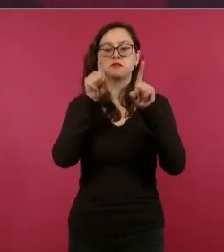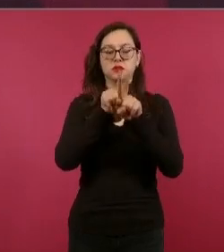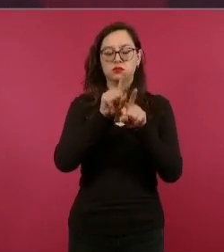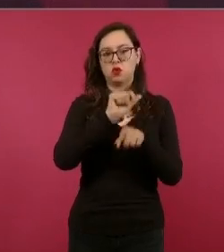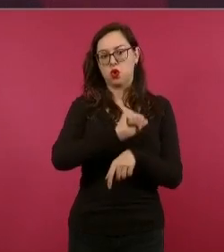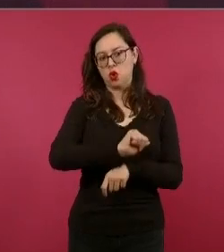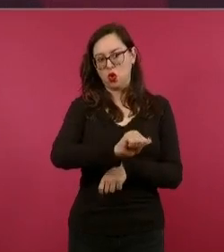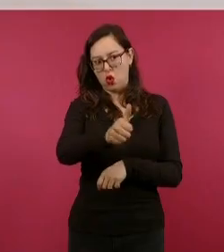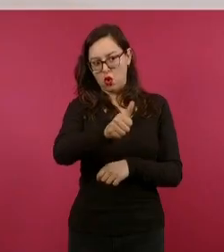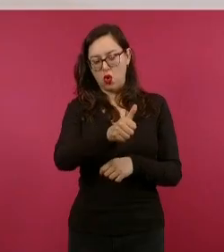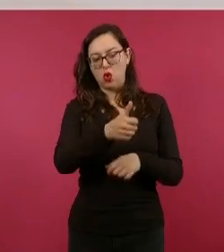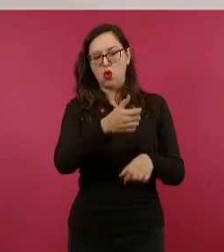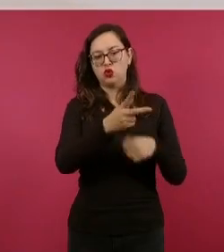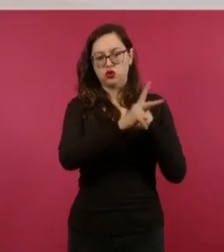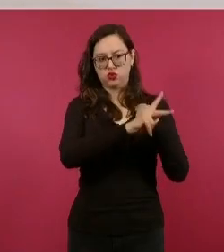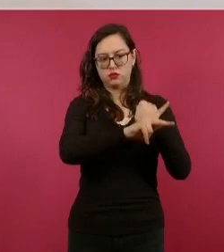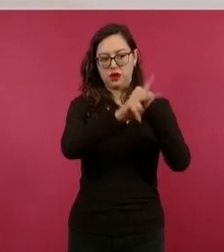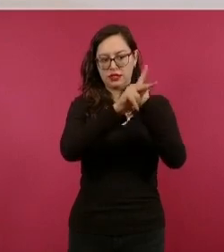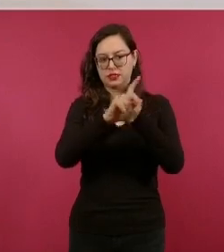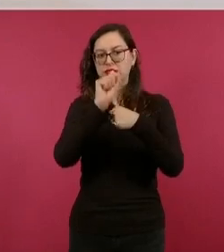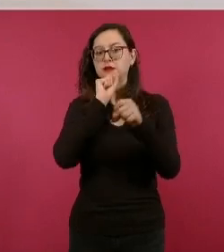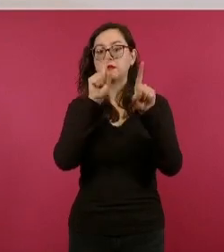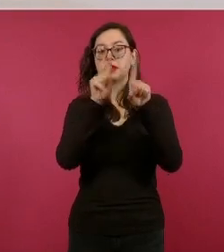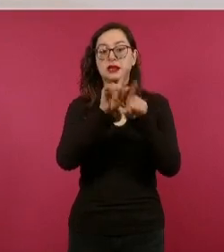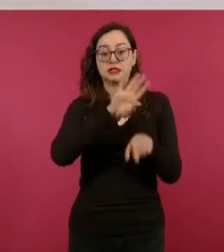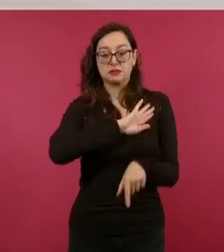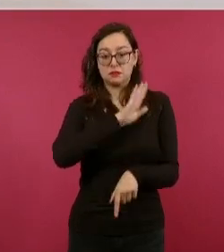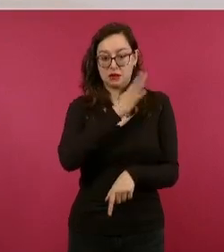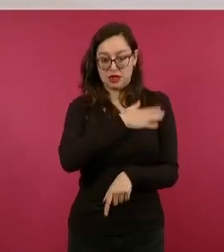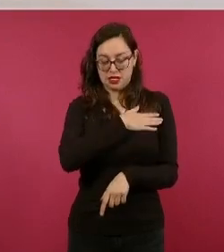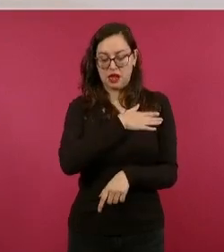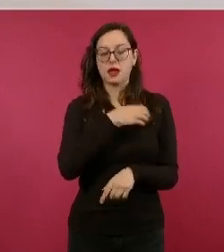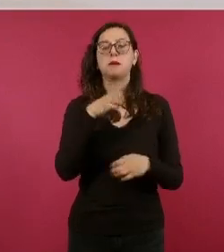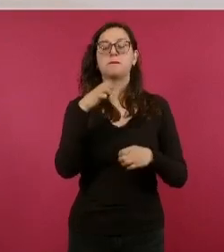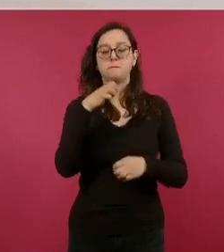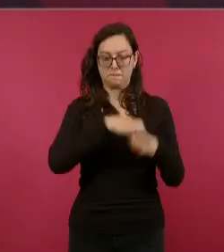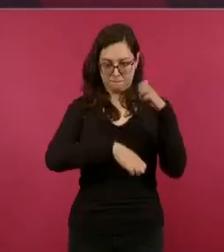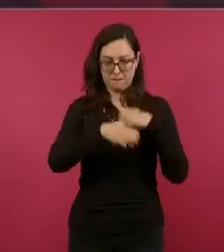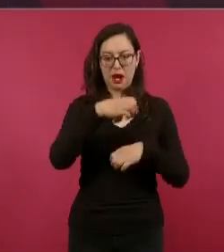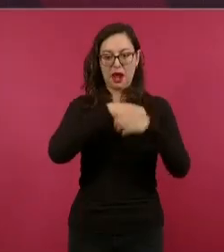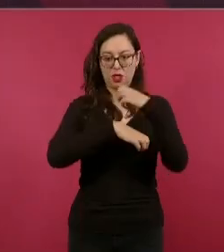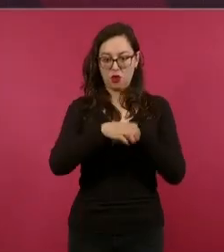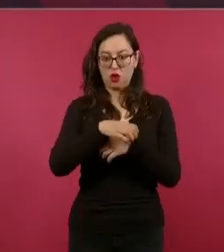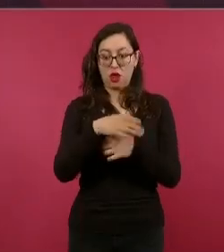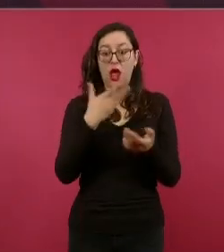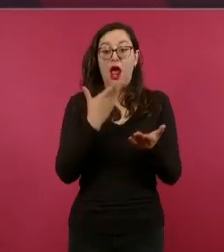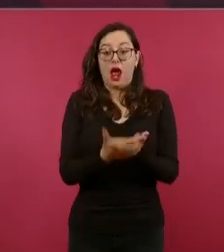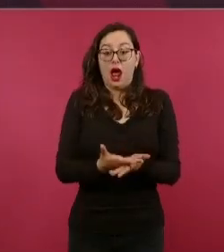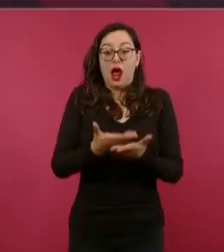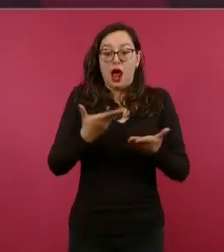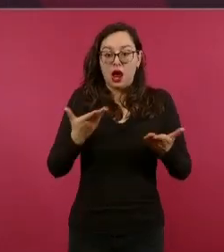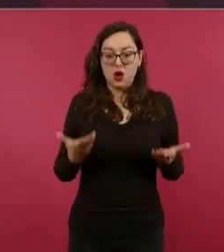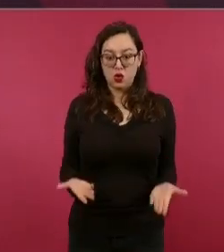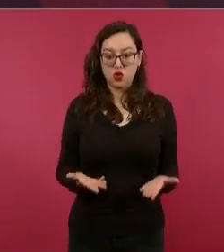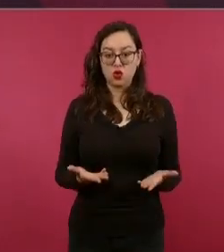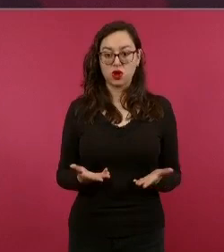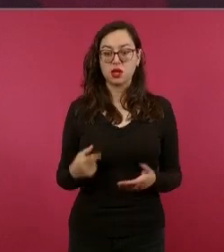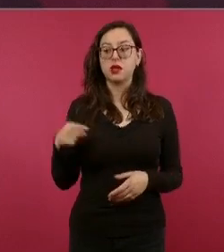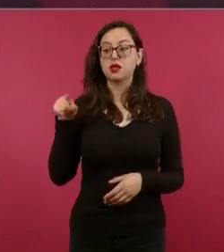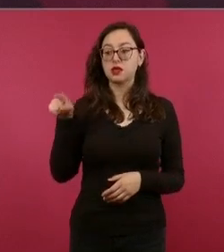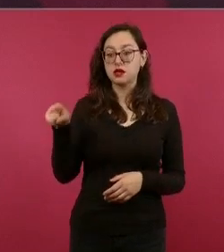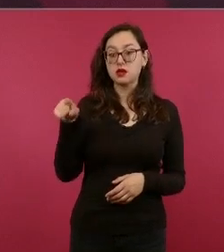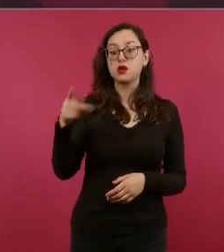América Latina, incluso en España, y ahora es en el gobierno de